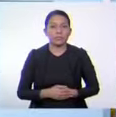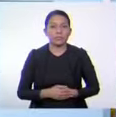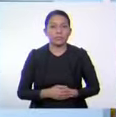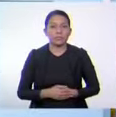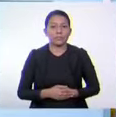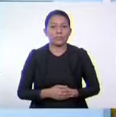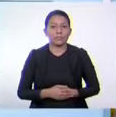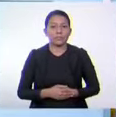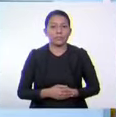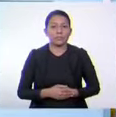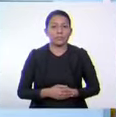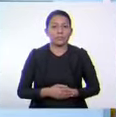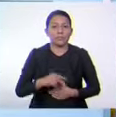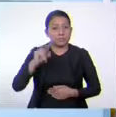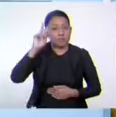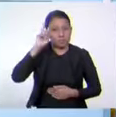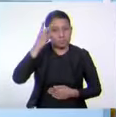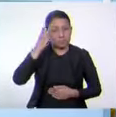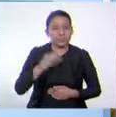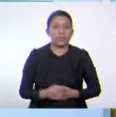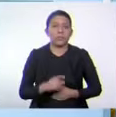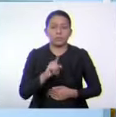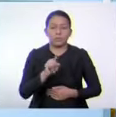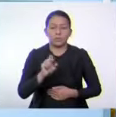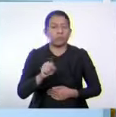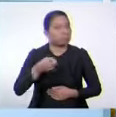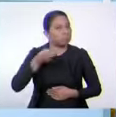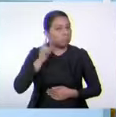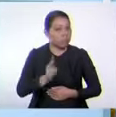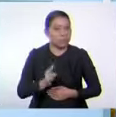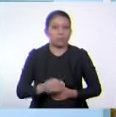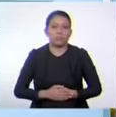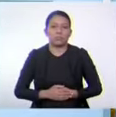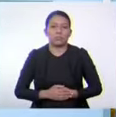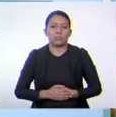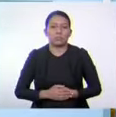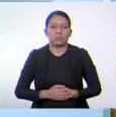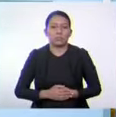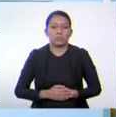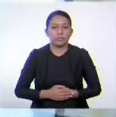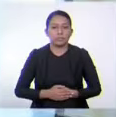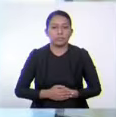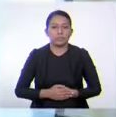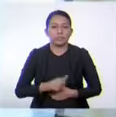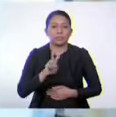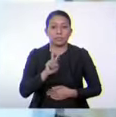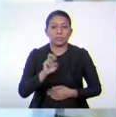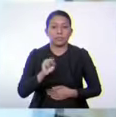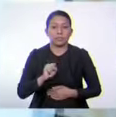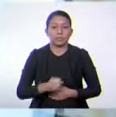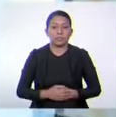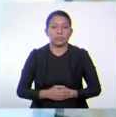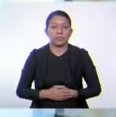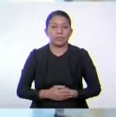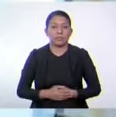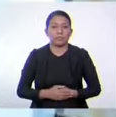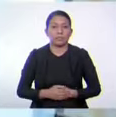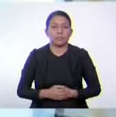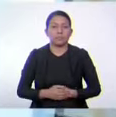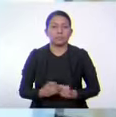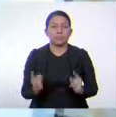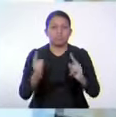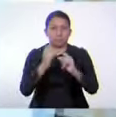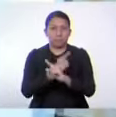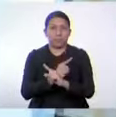el nivel 1s se mantiene, ¿sí? Él no se mueve. El 2s quedaría de esta